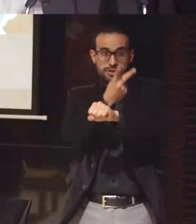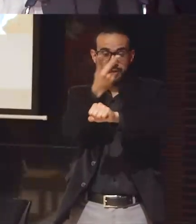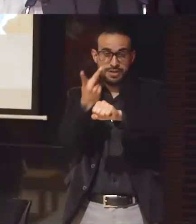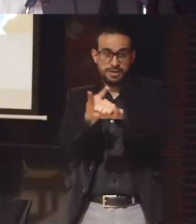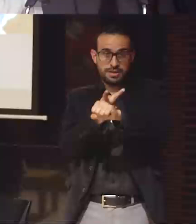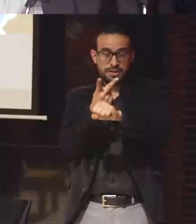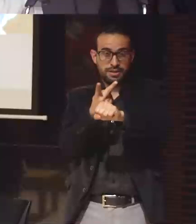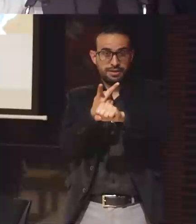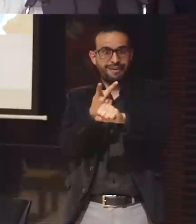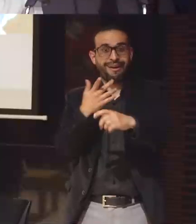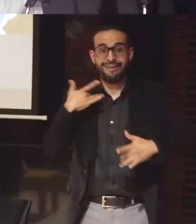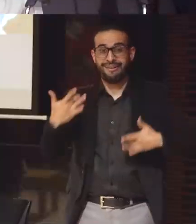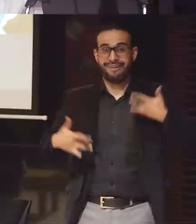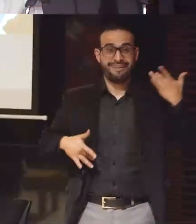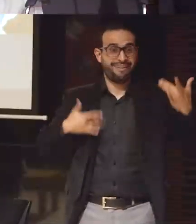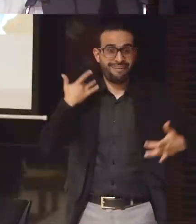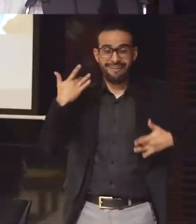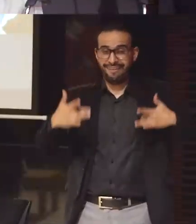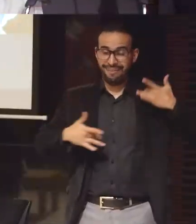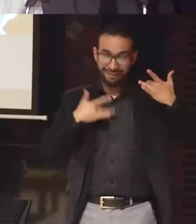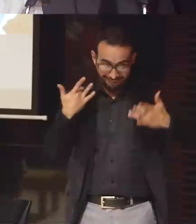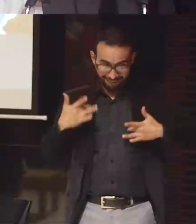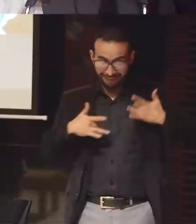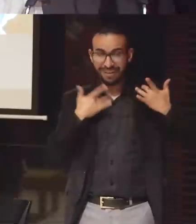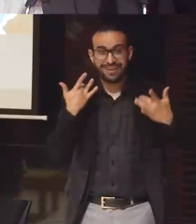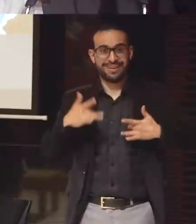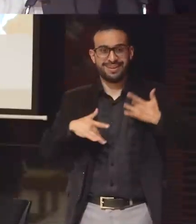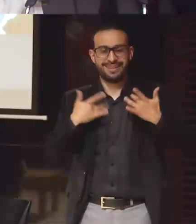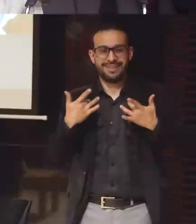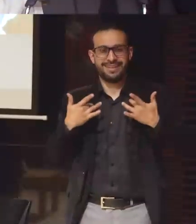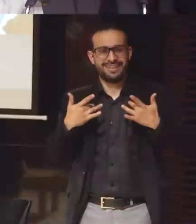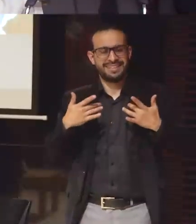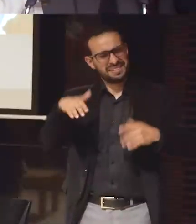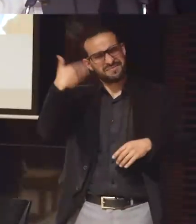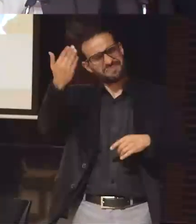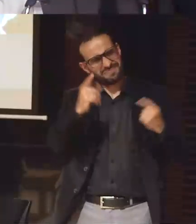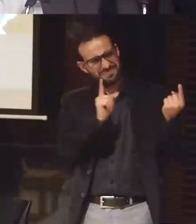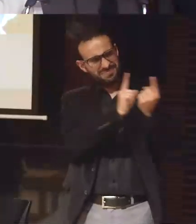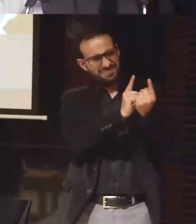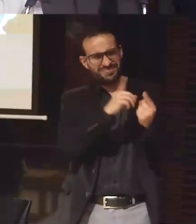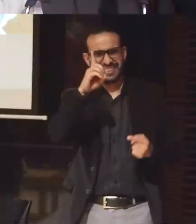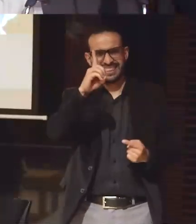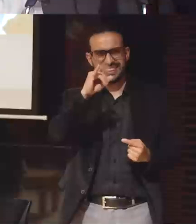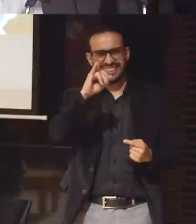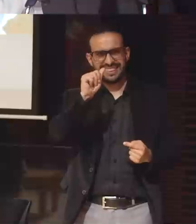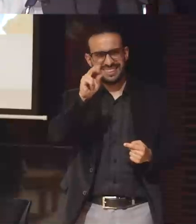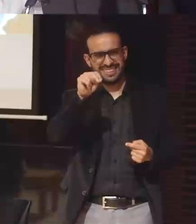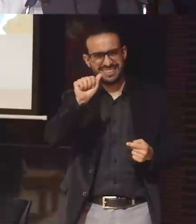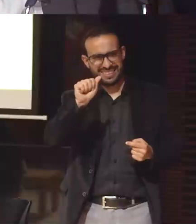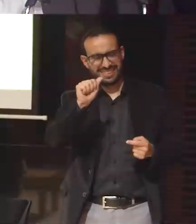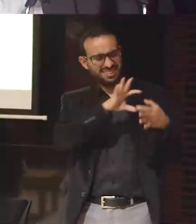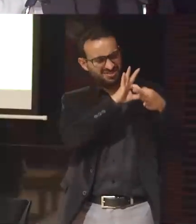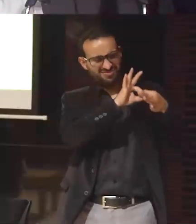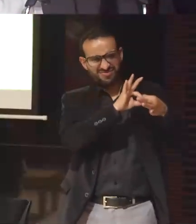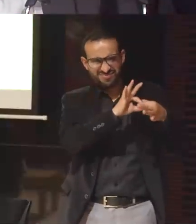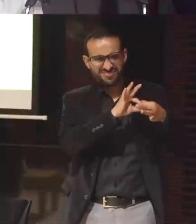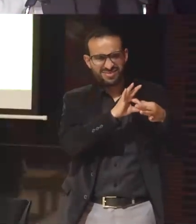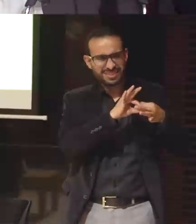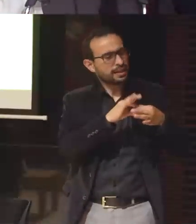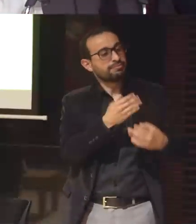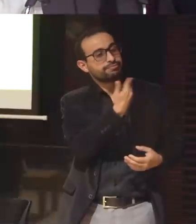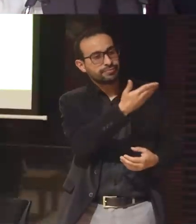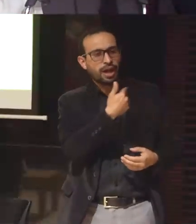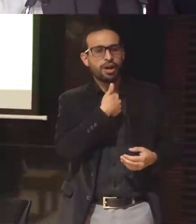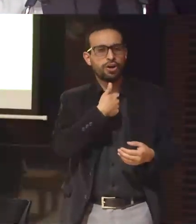de diversión. Y cuando nos encontramos con Diana y empezamos a crear esta alianza, yo le dije: mira, yo soy documentalista, yo